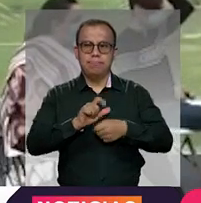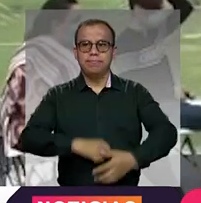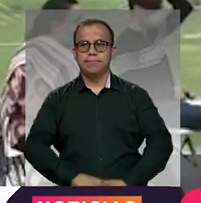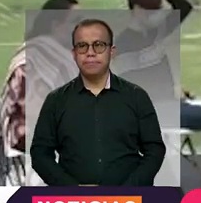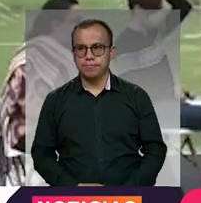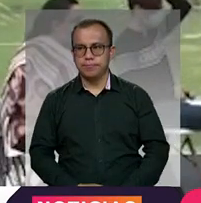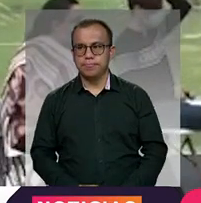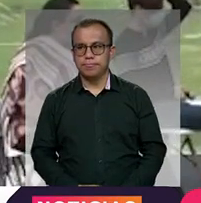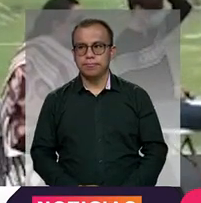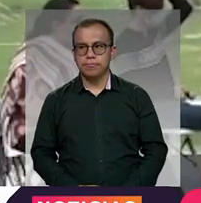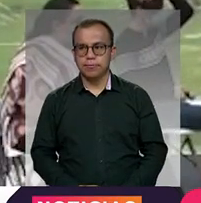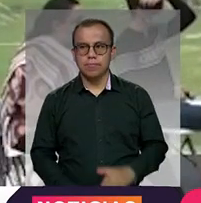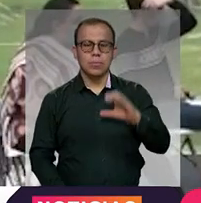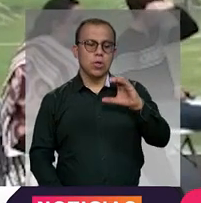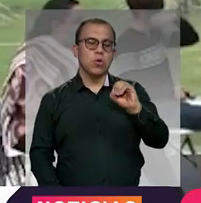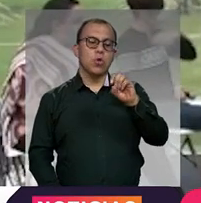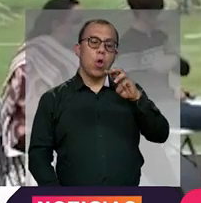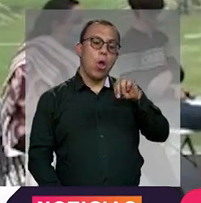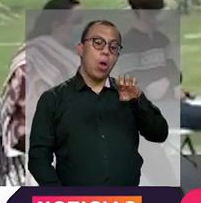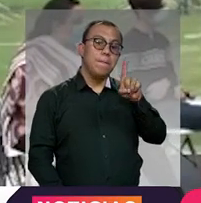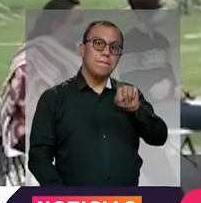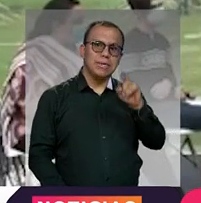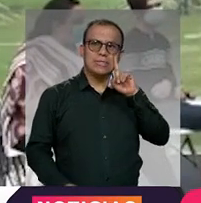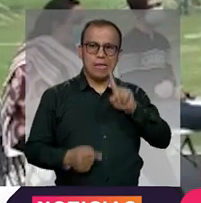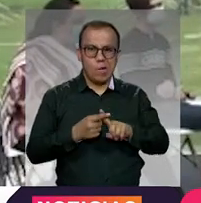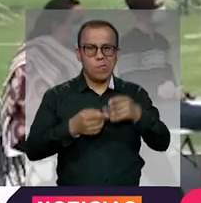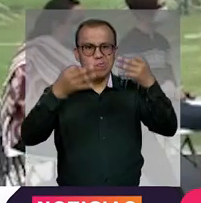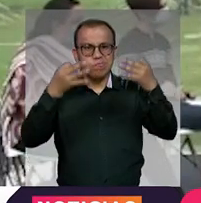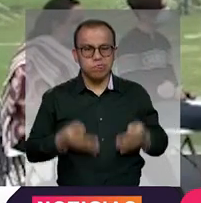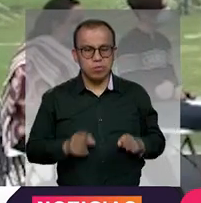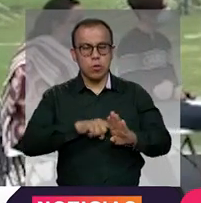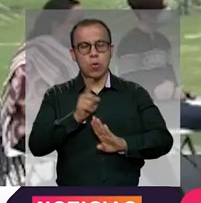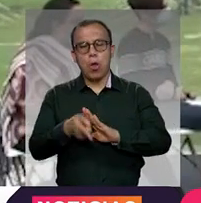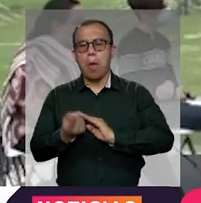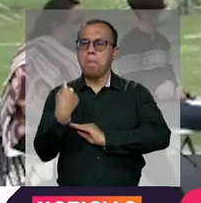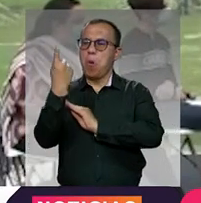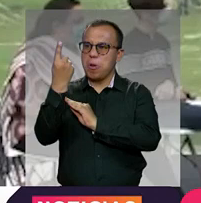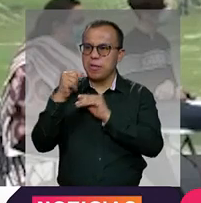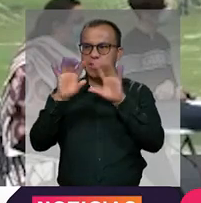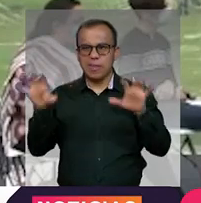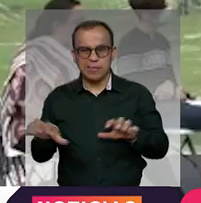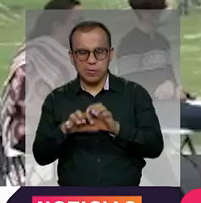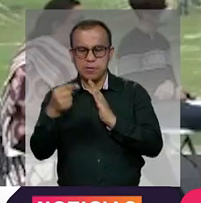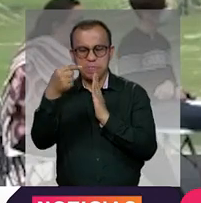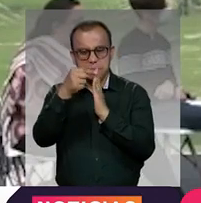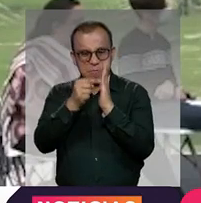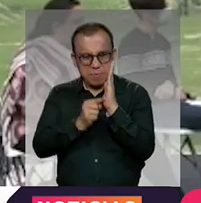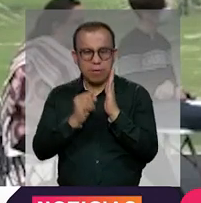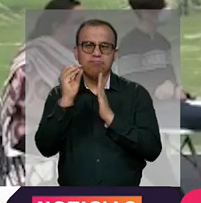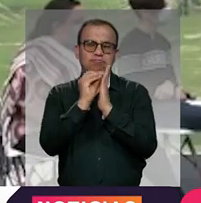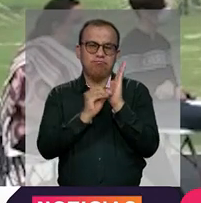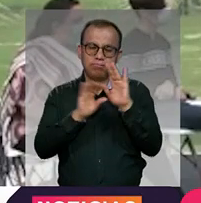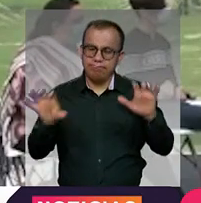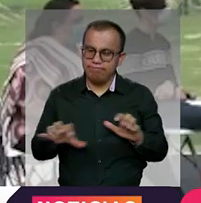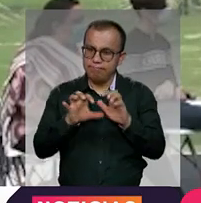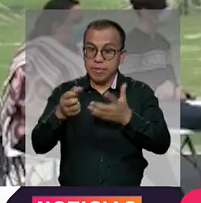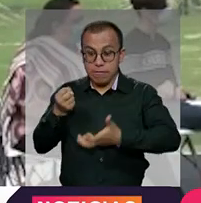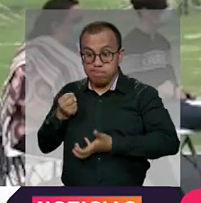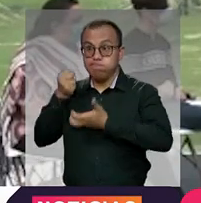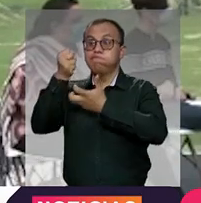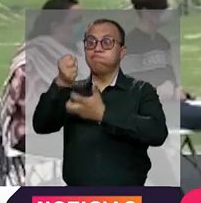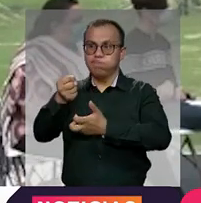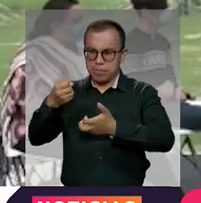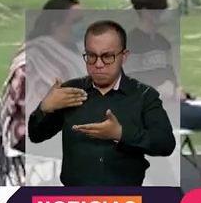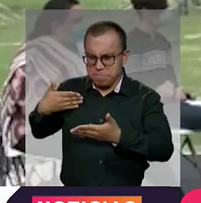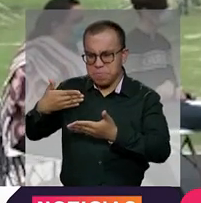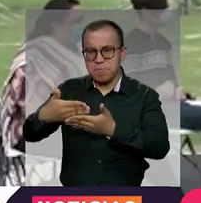COMPES promueve y determina políticas, acciones, inversiones que tendremos que hacer a lo largo